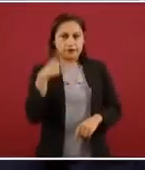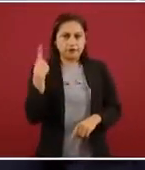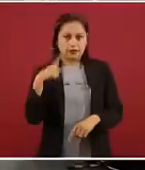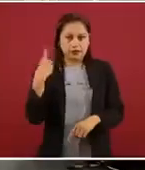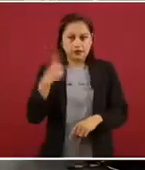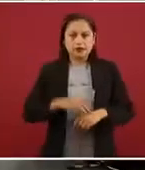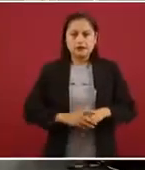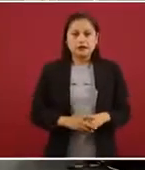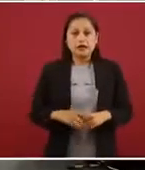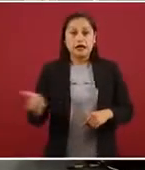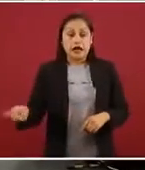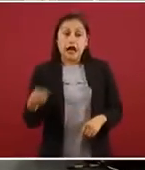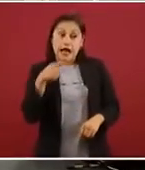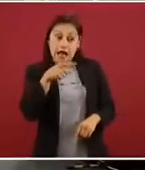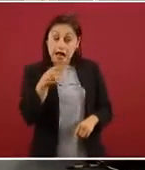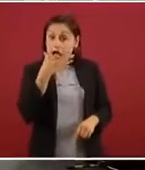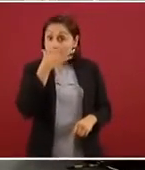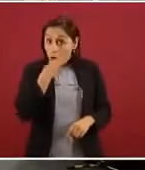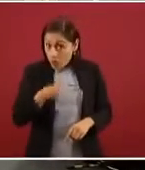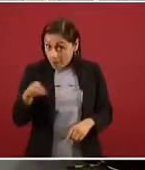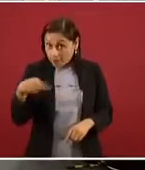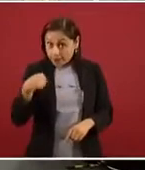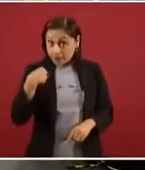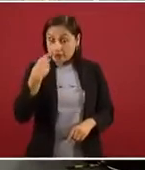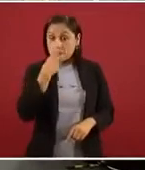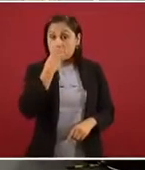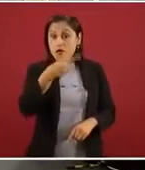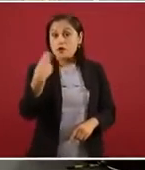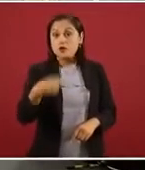sí, él se está promocionando, sí, para hacer el puesto. Sí, porque